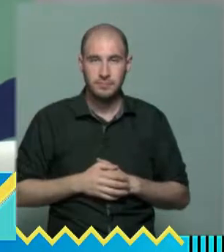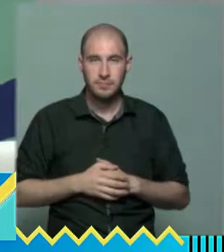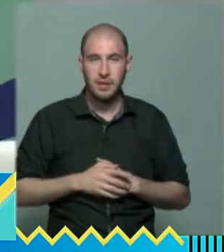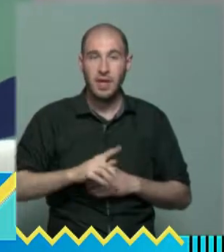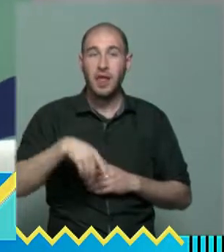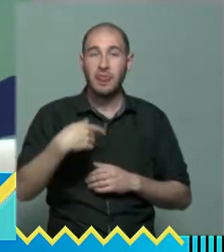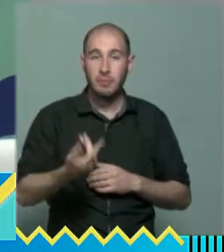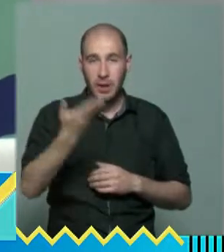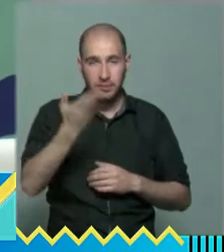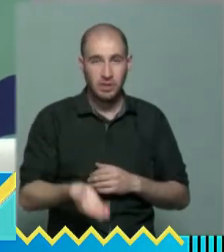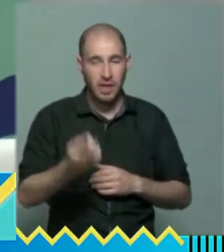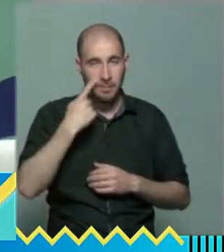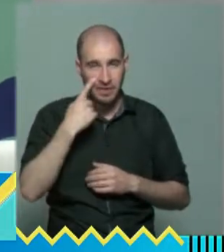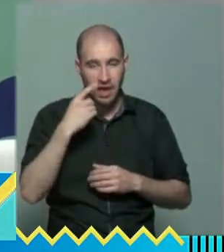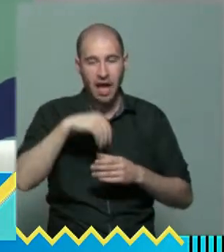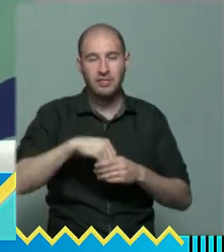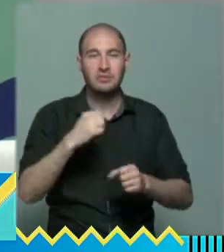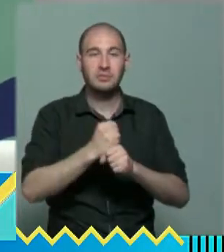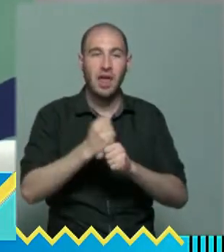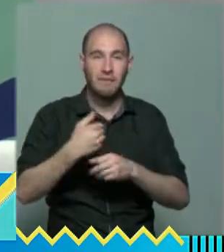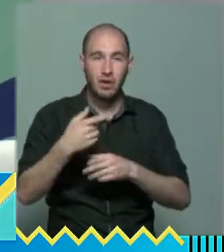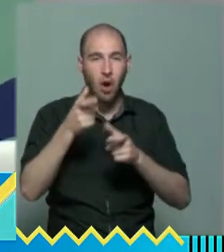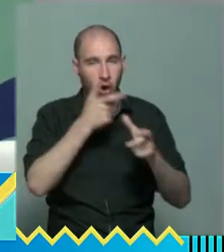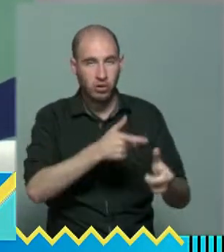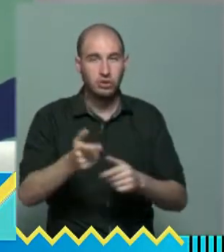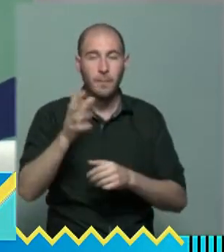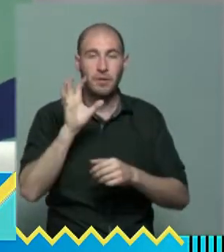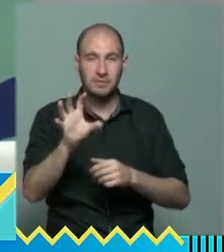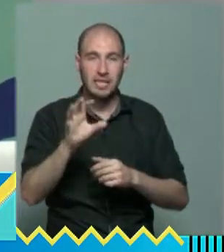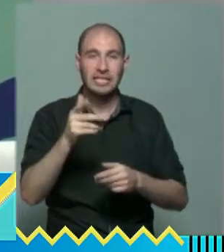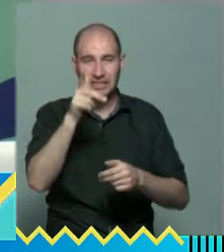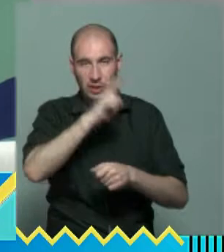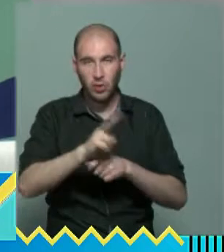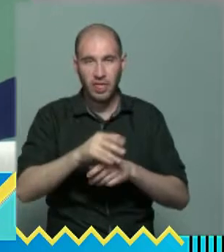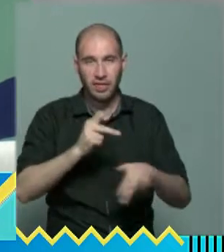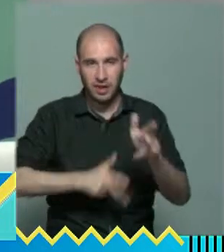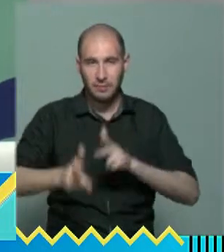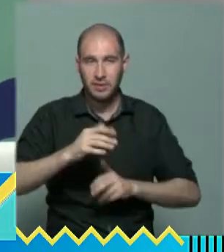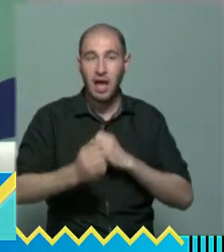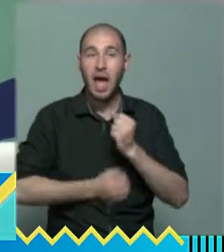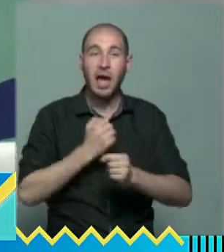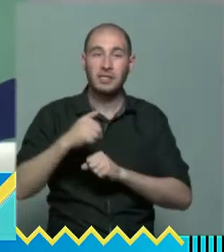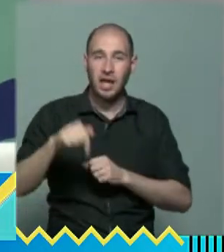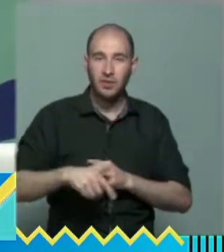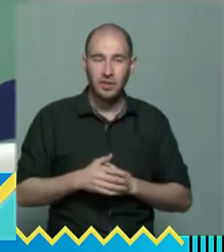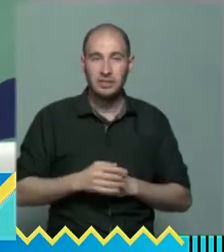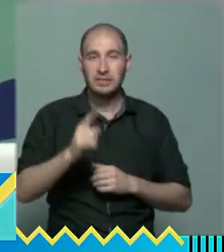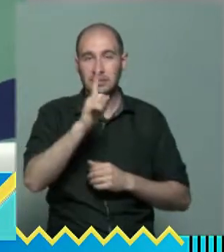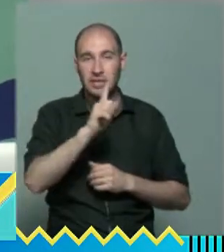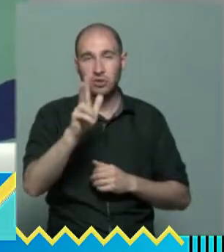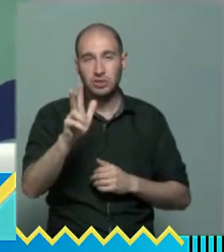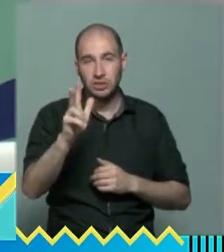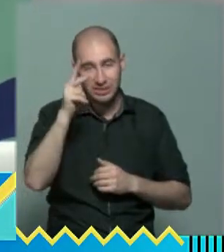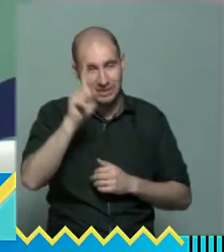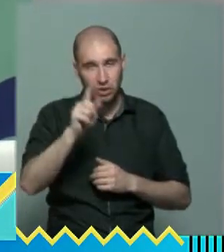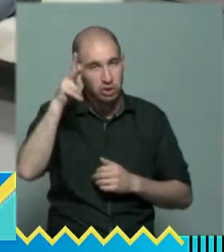el sobreviviente es parte del trabajo que debe hacer el Observatorio Provincial de Seguridad Vial, ¿no? Hasta el día de hoy contamos 181